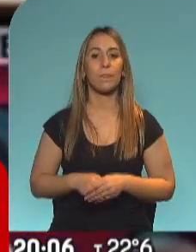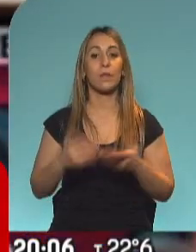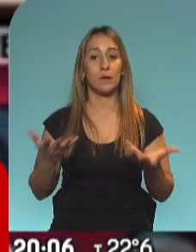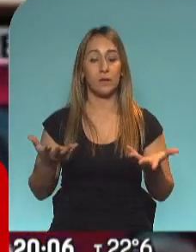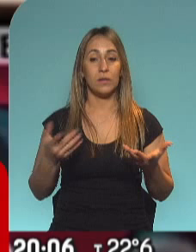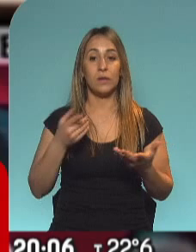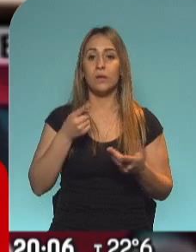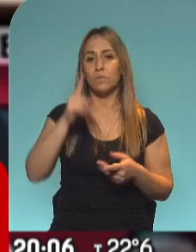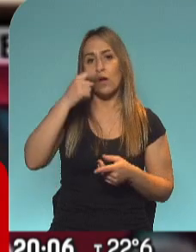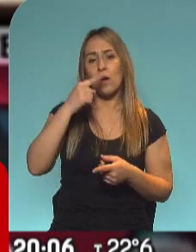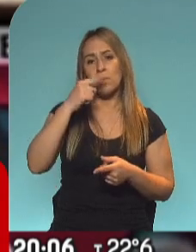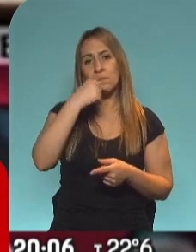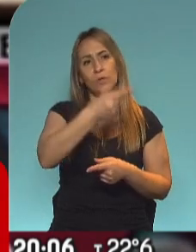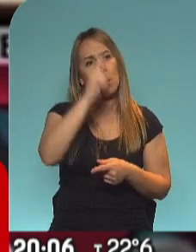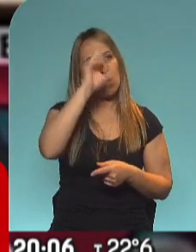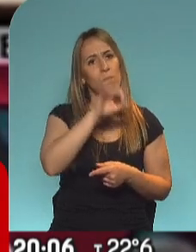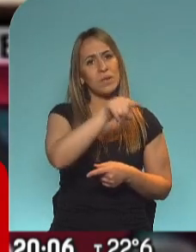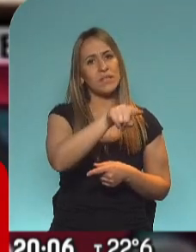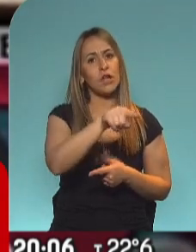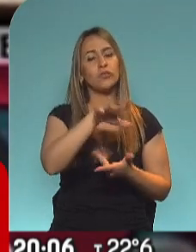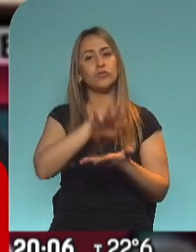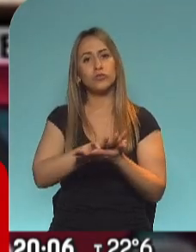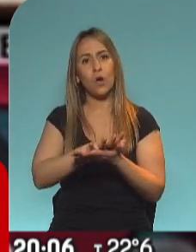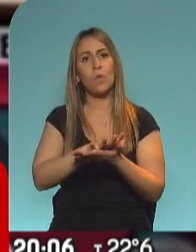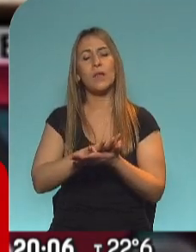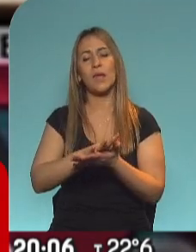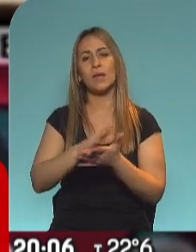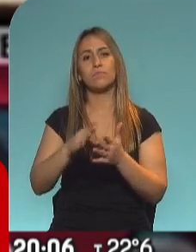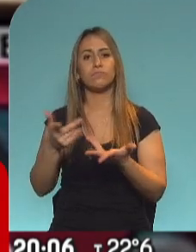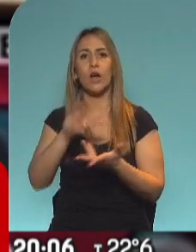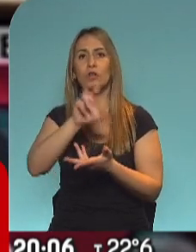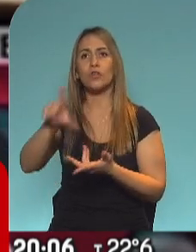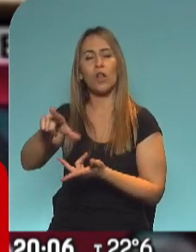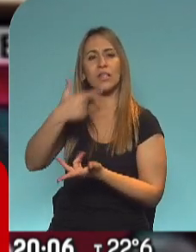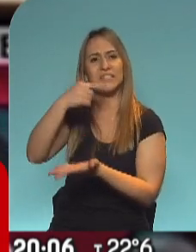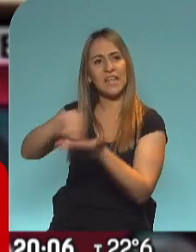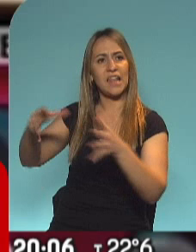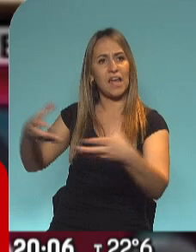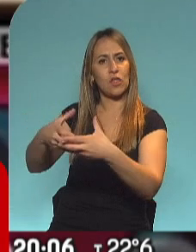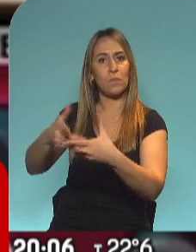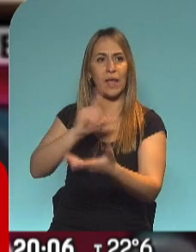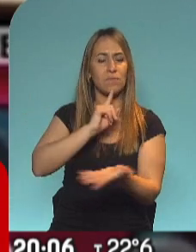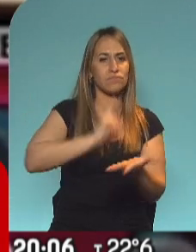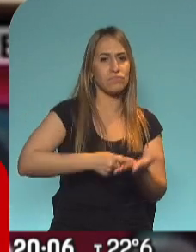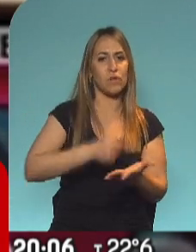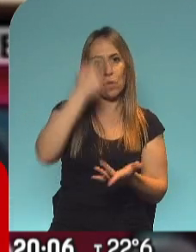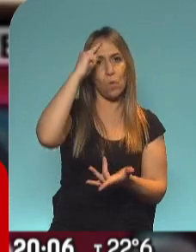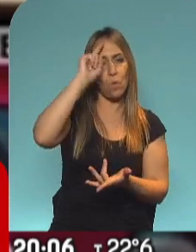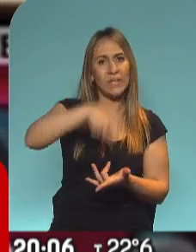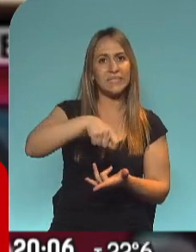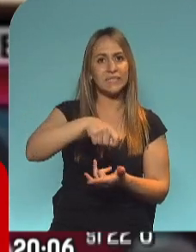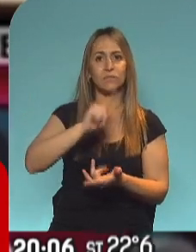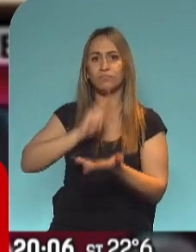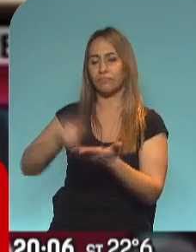su opinión respecto al encuadre constitucional y al rol del Senado en la designación de los jueces de la Corte, doctor